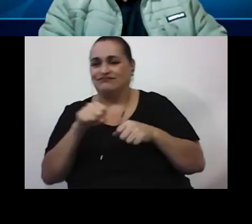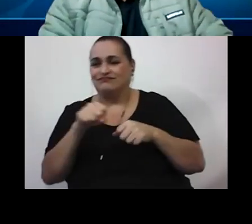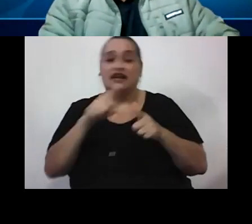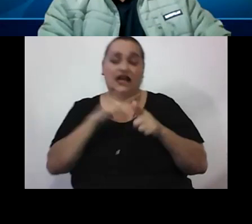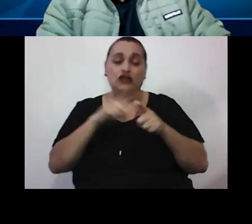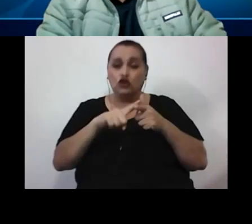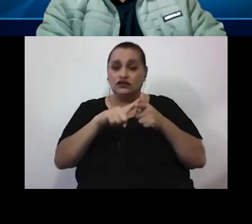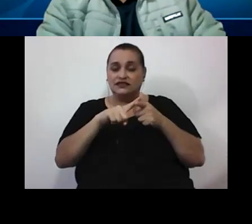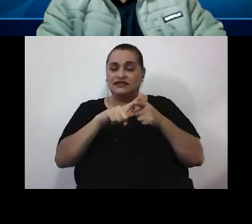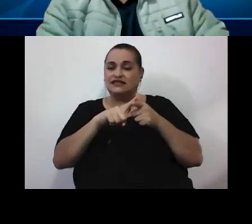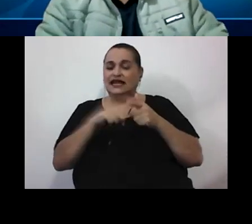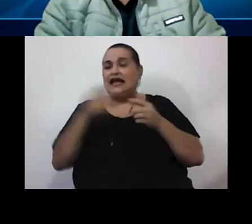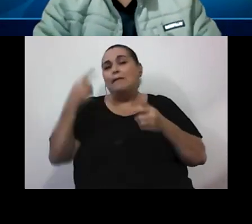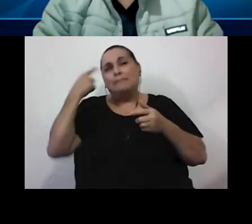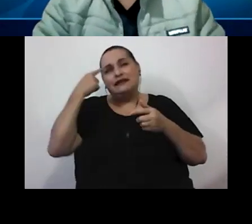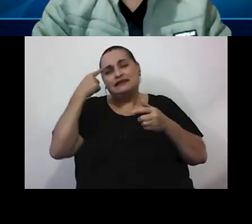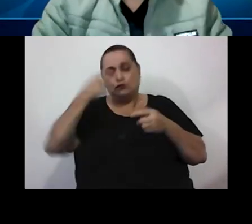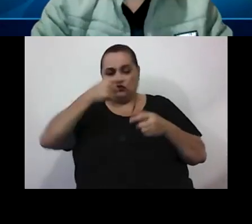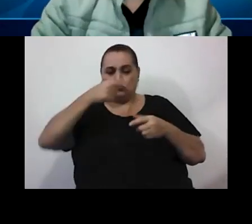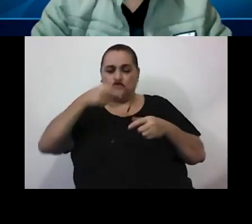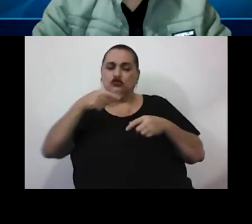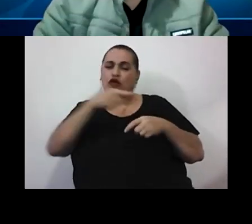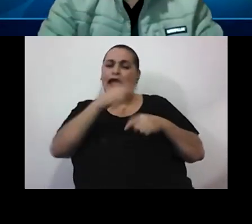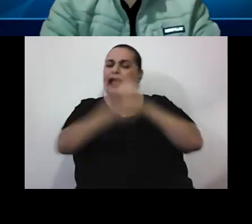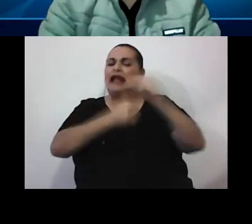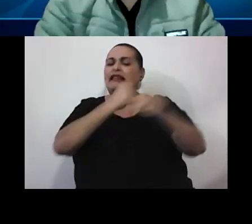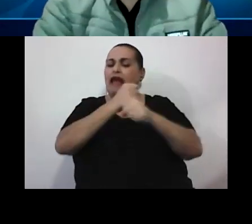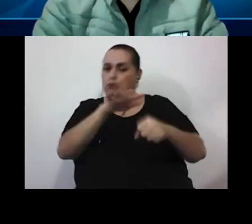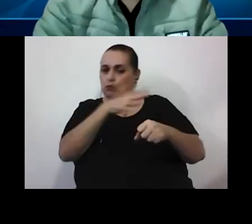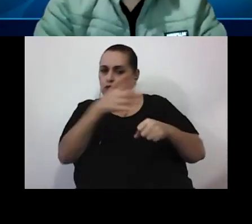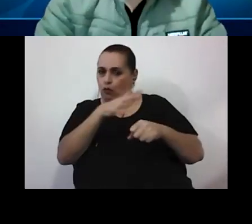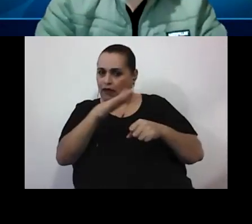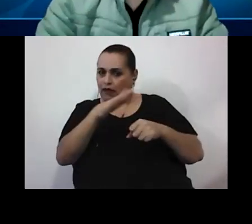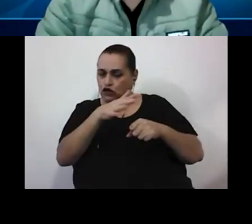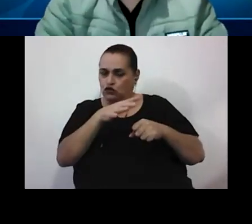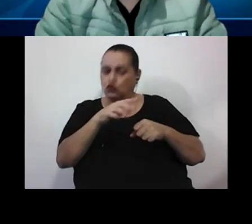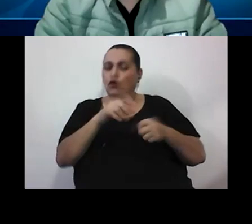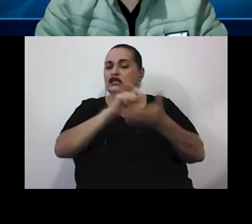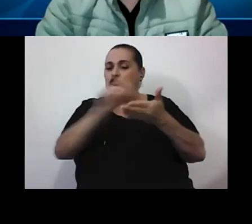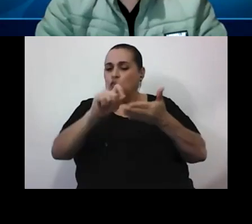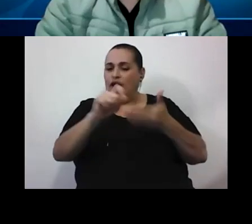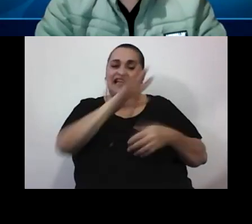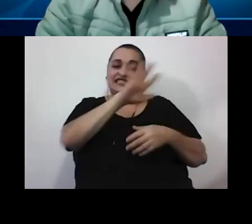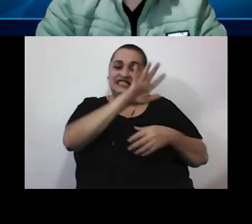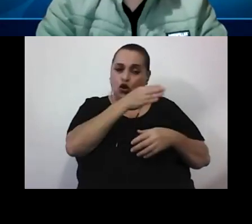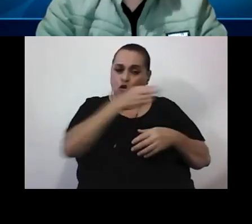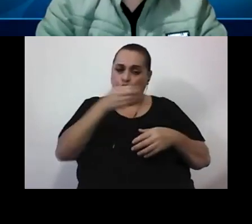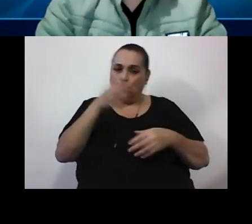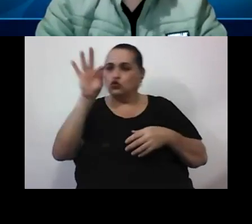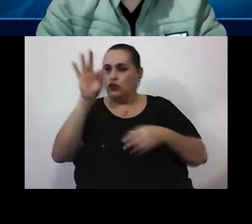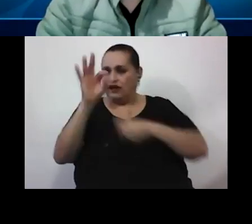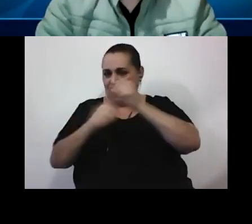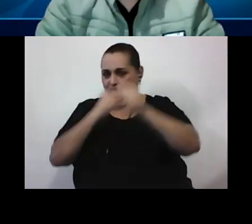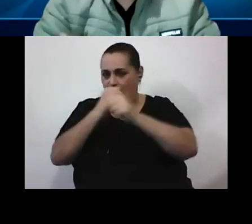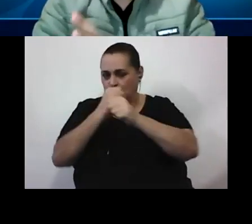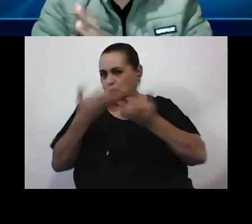Entonces, ubiquémonos en una edad promedio de primaria entre los 5 y los 9 años para abarcar un poquito